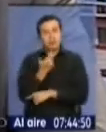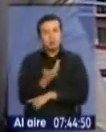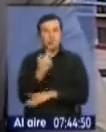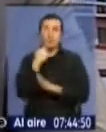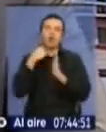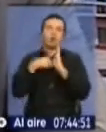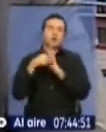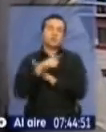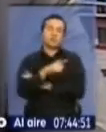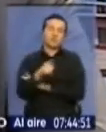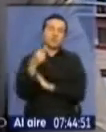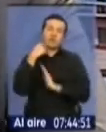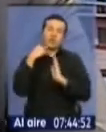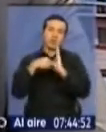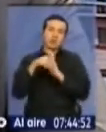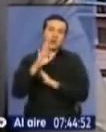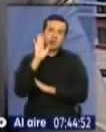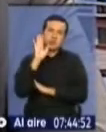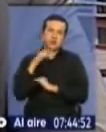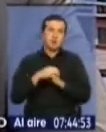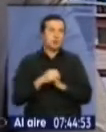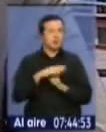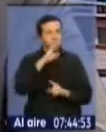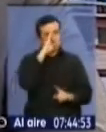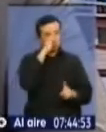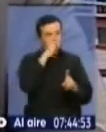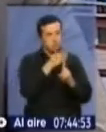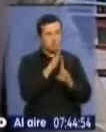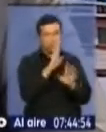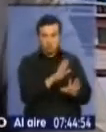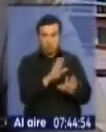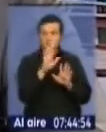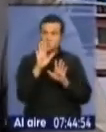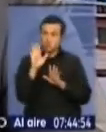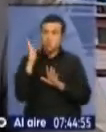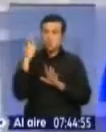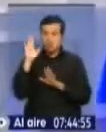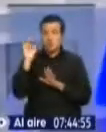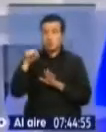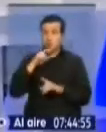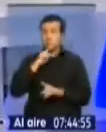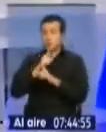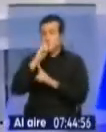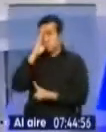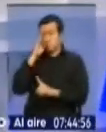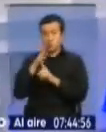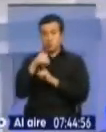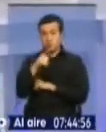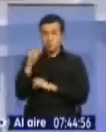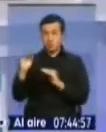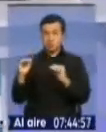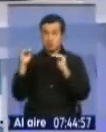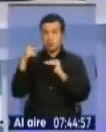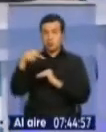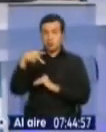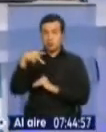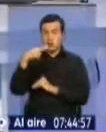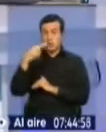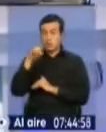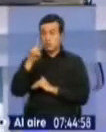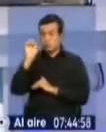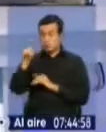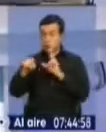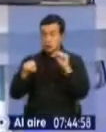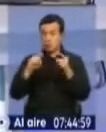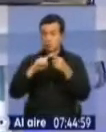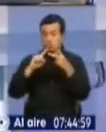Si es que tú, por ejemplo... ¿Existe la objetividad? A ver, sí existe objetividad. ¿Tiene usted PhD o no tiene? Eso es objetivo. ¿Tiene